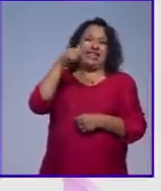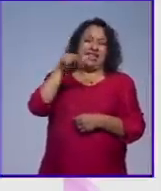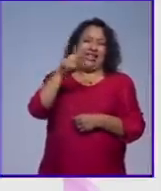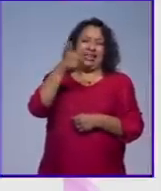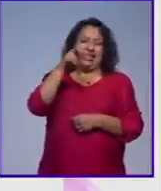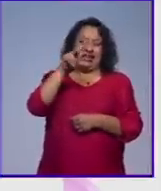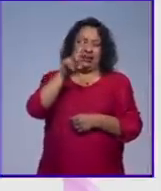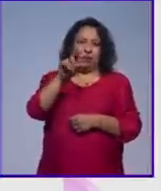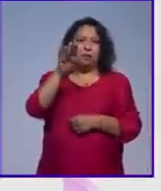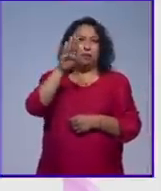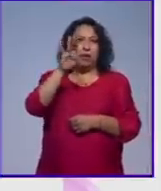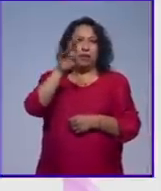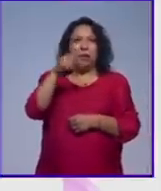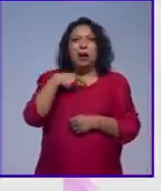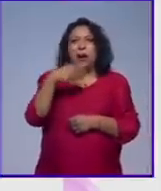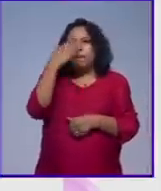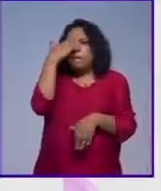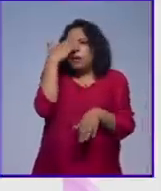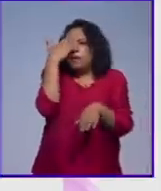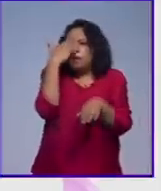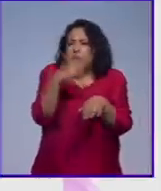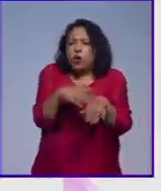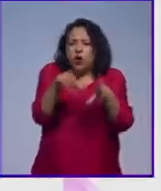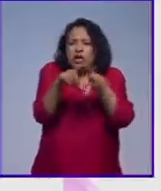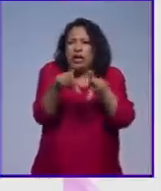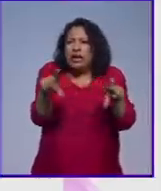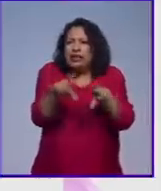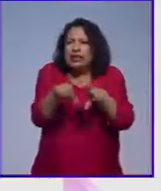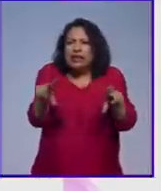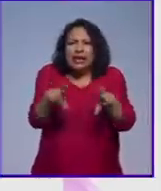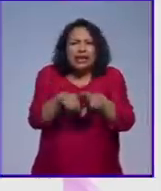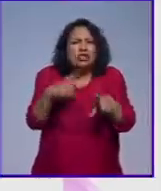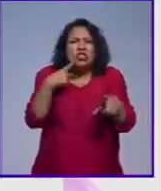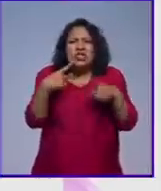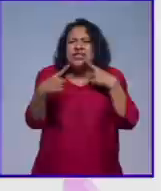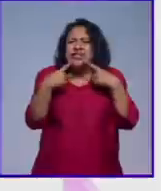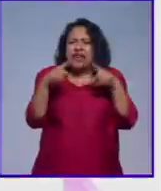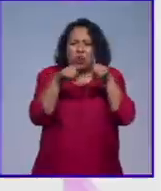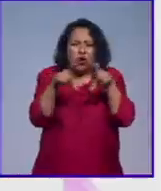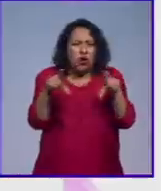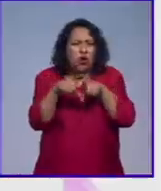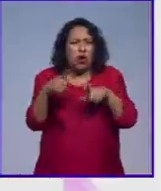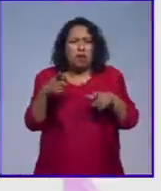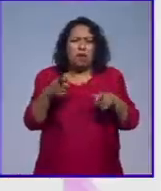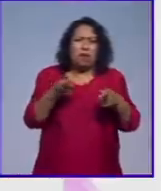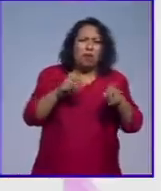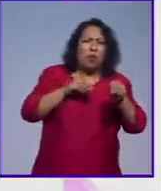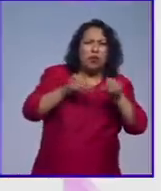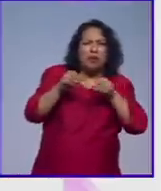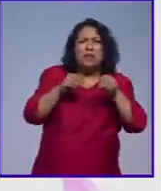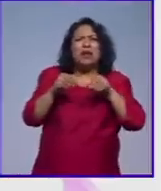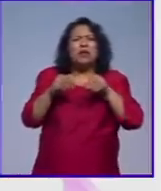se aprende el texto, los diálogos del guión, las acciones, etcétera, y se desespera